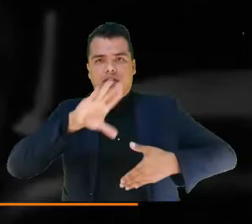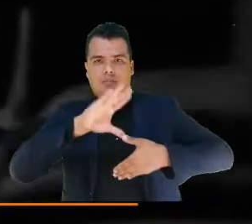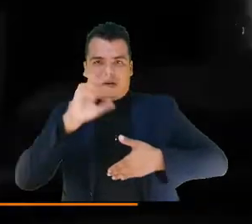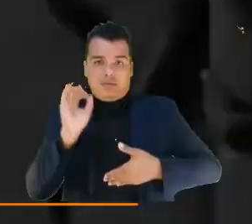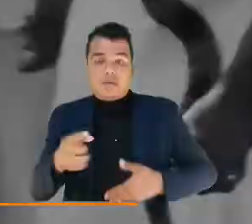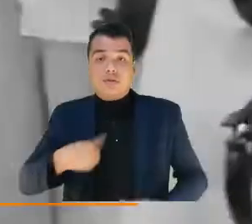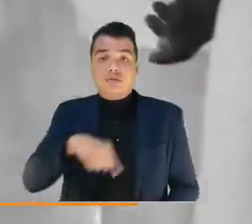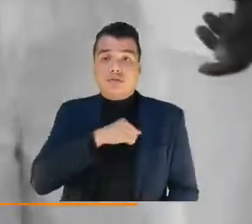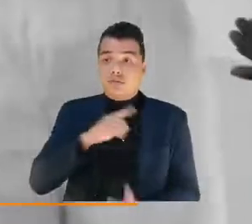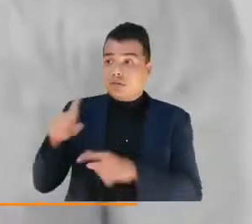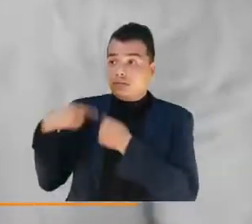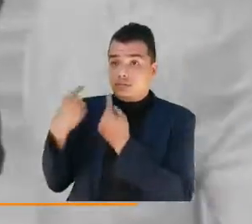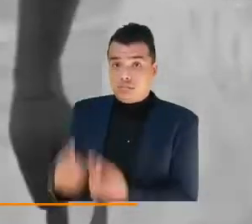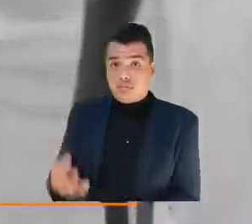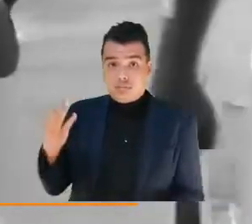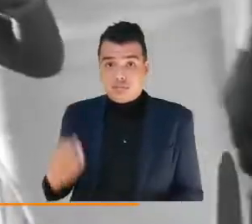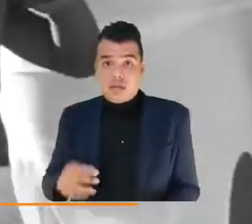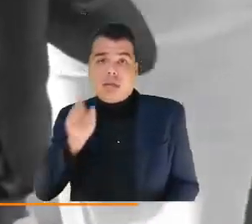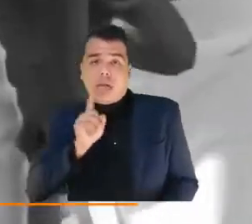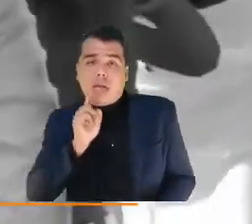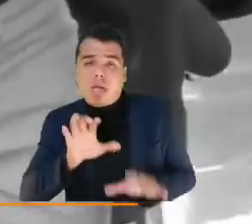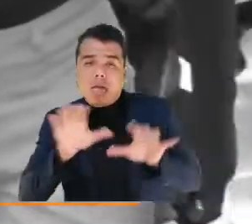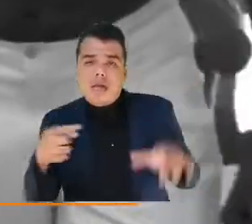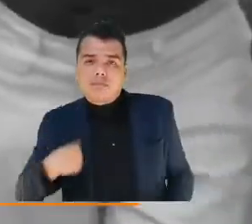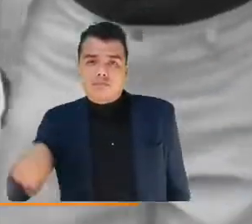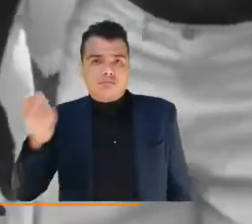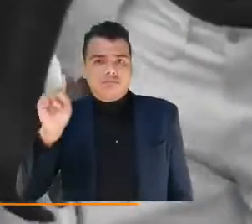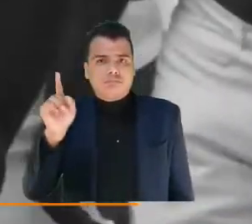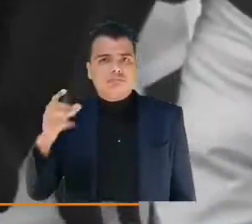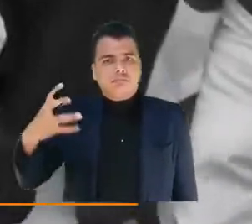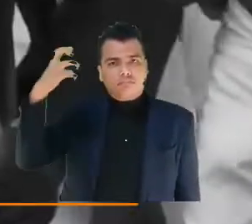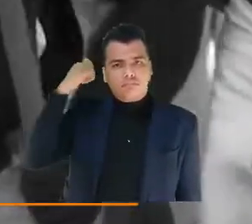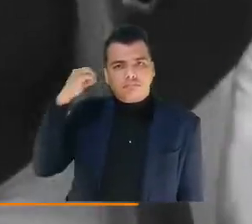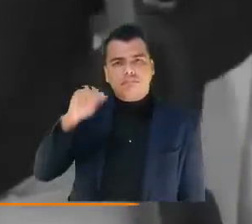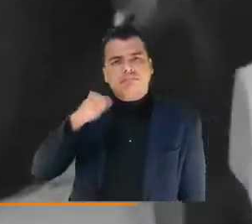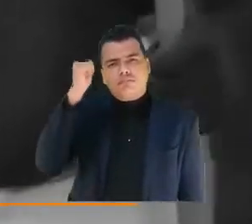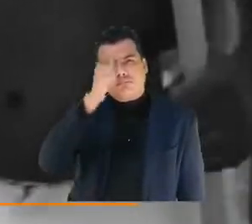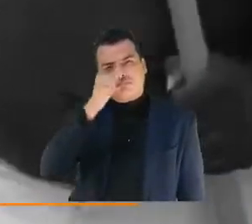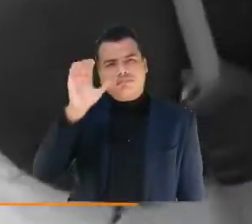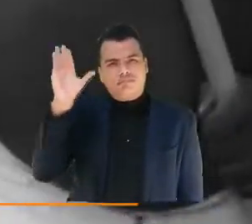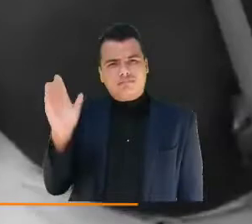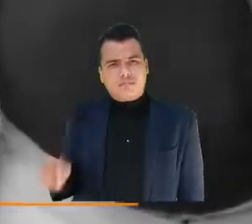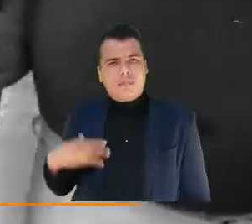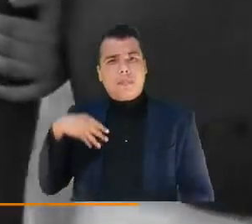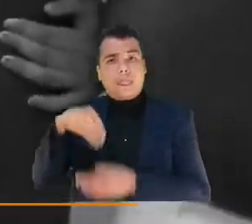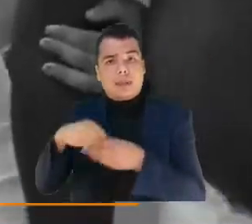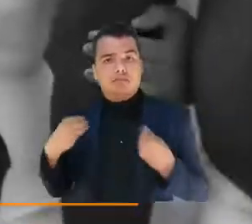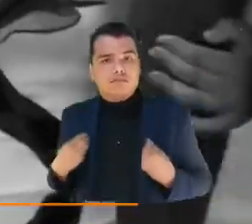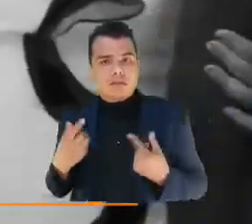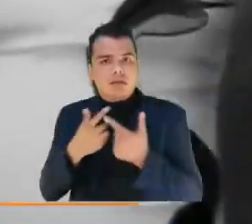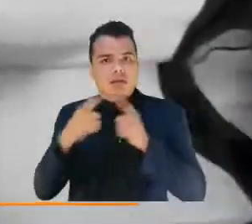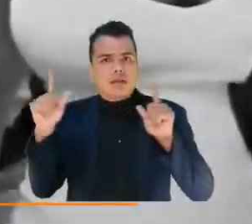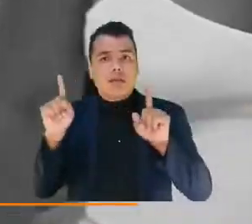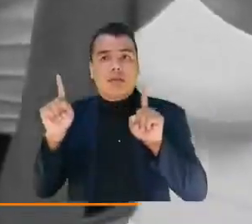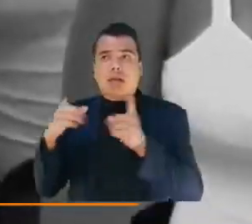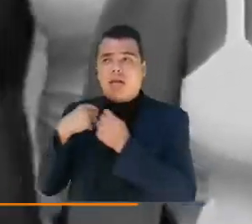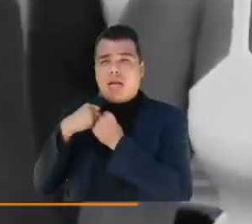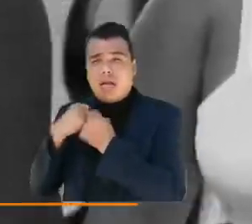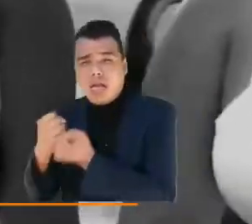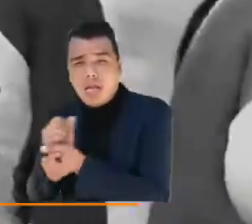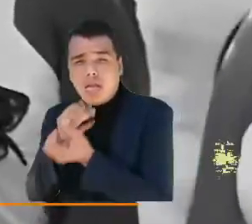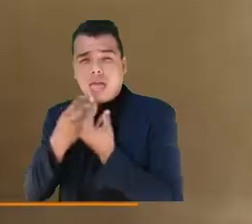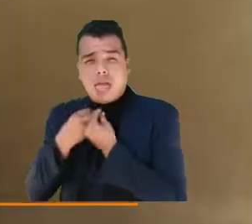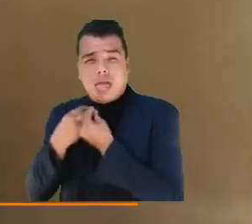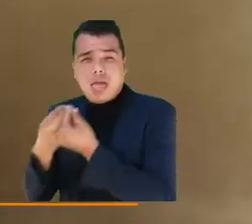que el origen de nosotros es la esclavitud. Nuestro origen era de pueblos libres, ¿sí? Que fueron esclavizados. Y